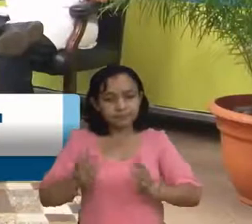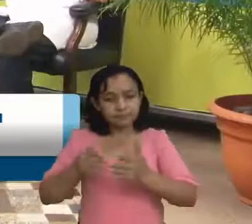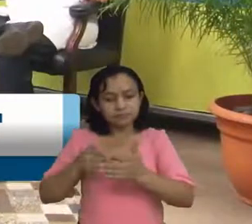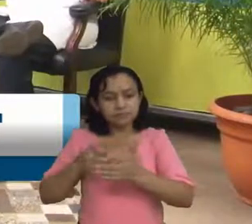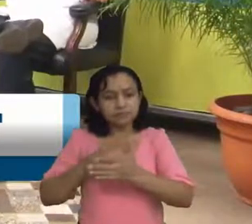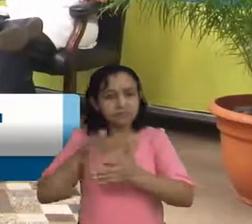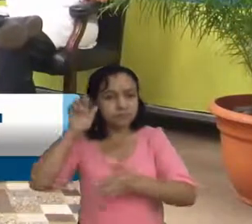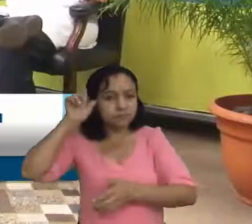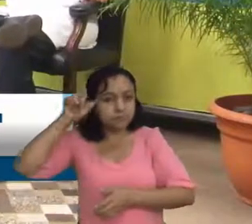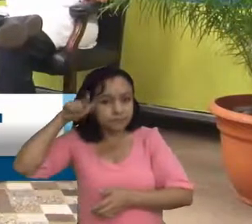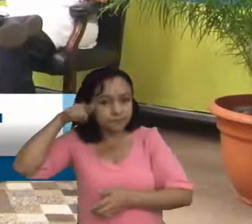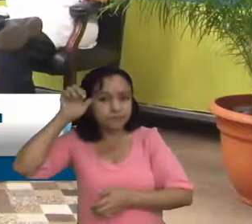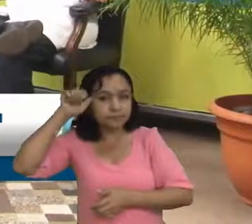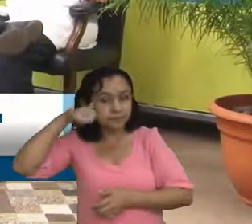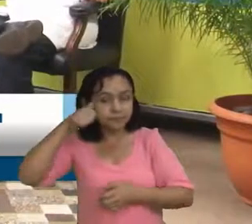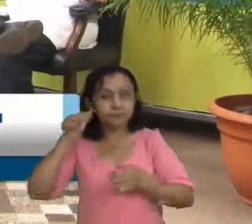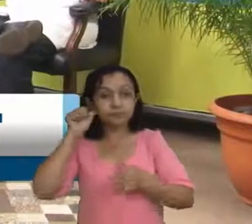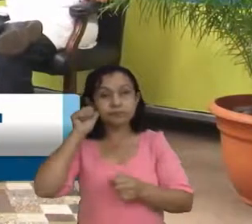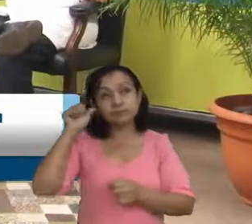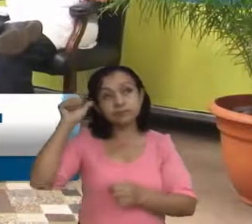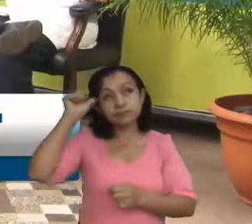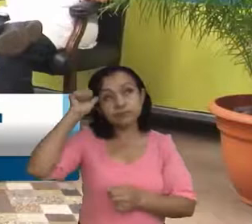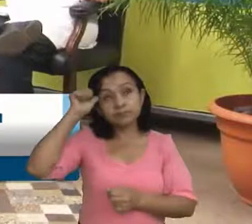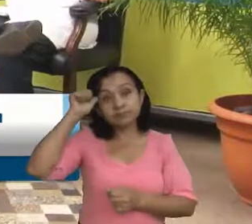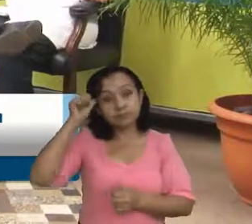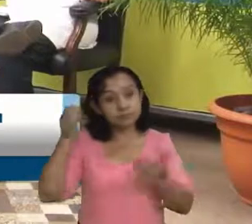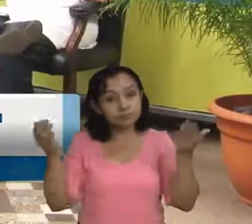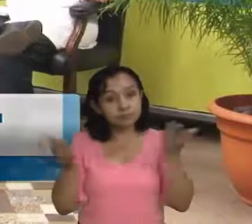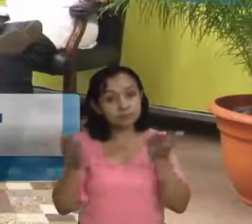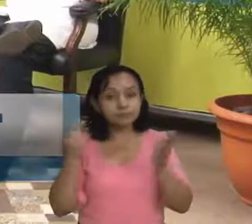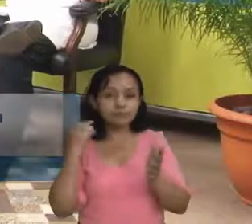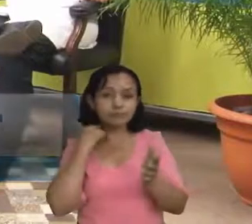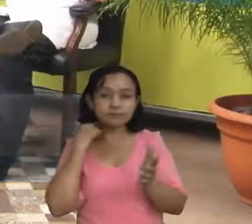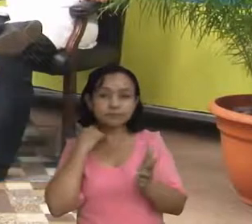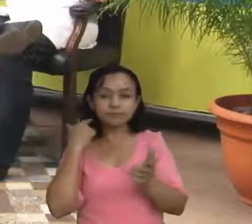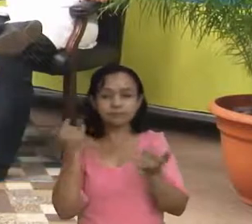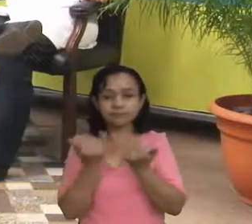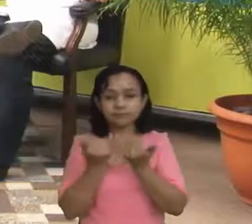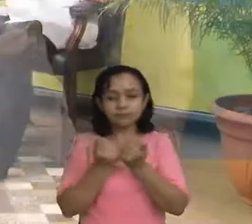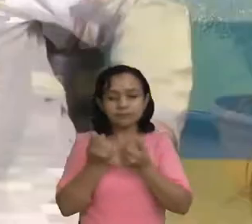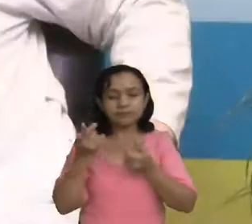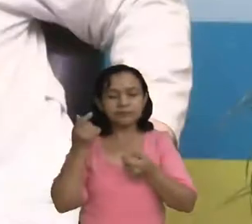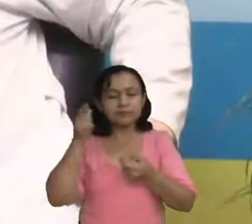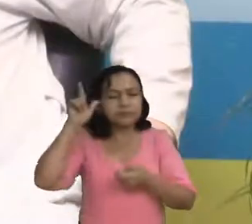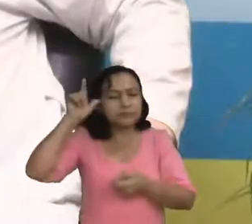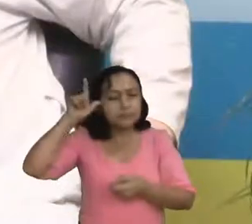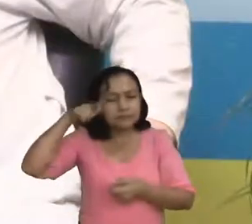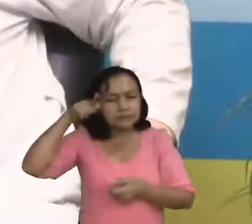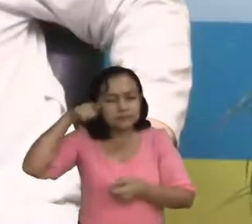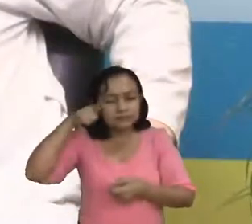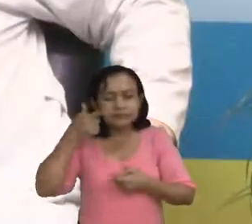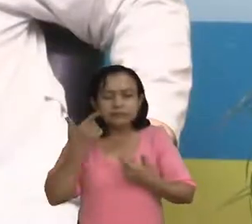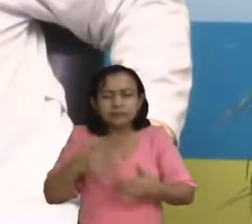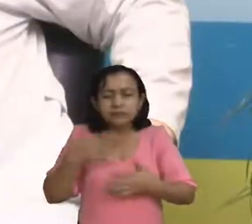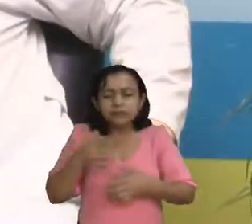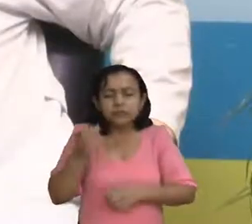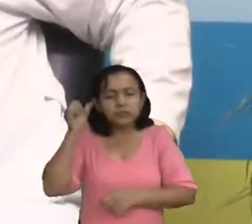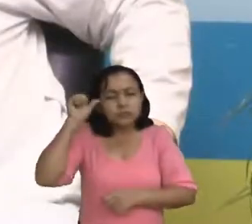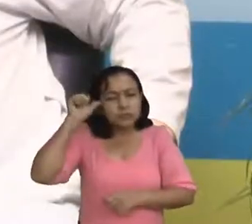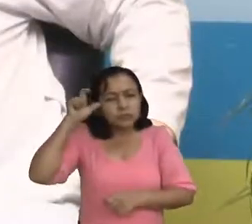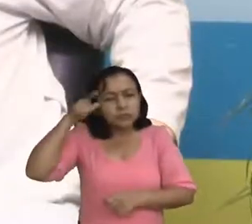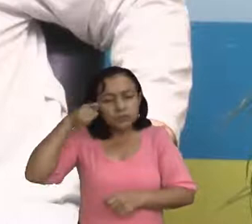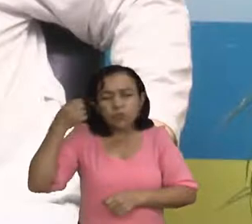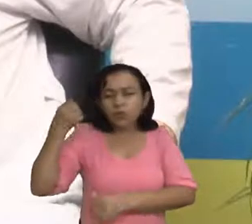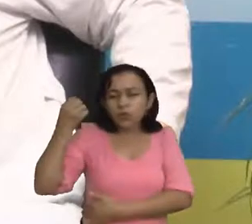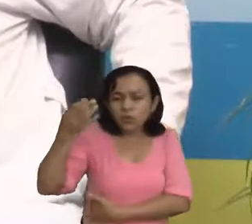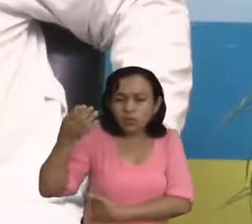Ok, en el caso de los adultos, ¿verdad? Generalmente se presenta como una infección de vías urinarias. Infección. Dolor lumbar. Dolor lumbar o